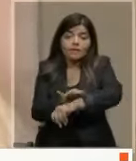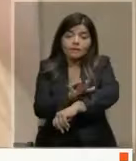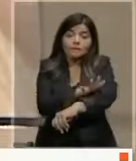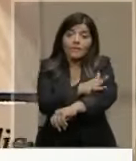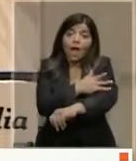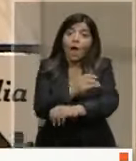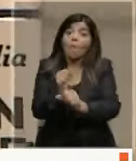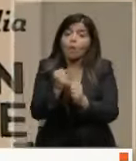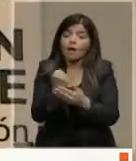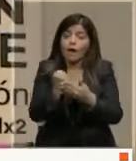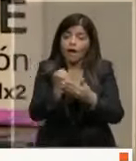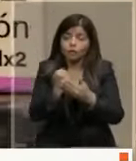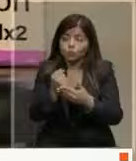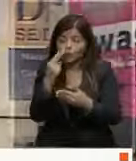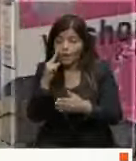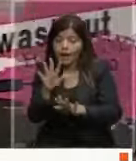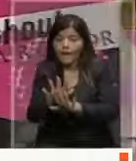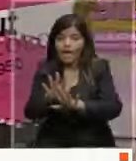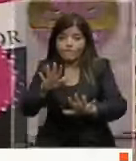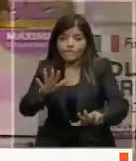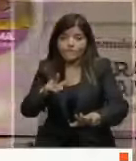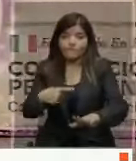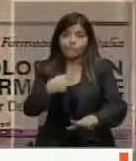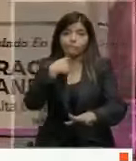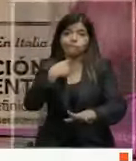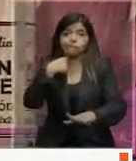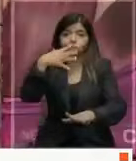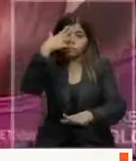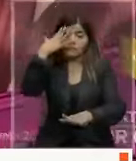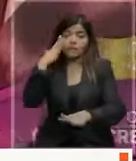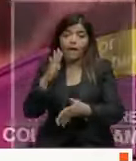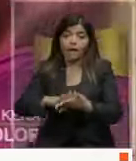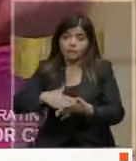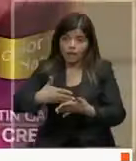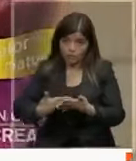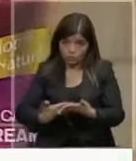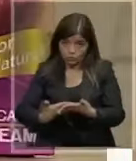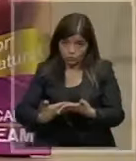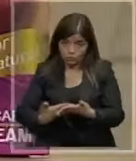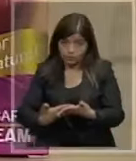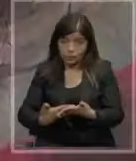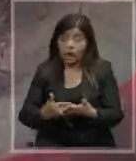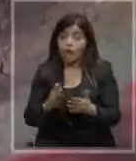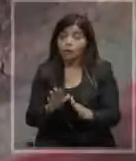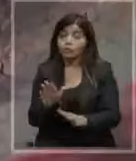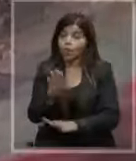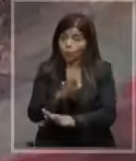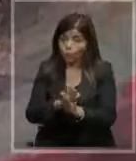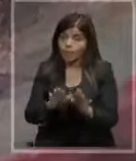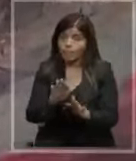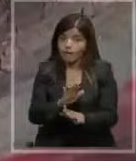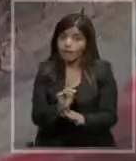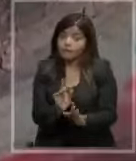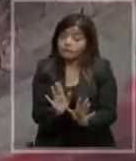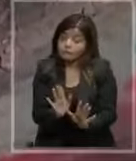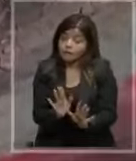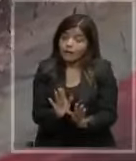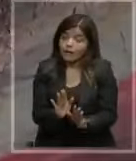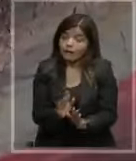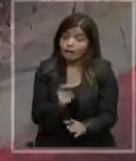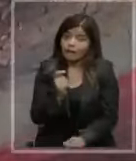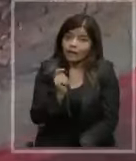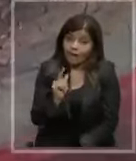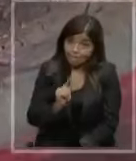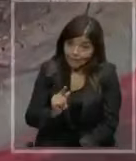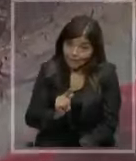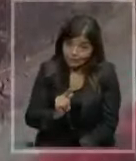podrían ayudar en gran medida a evitar consecuencias nocivas para la salud pero sobre todo el autocuidado muchas veces lo barato cuesta